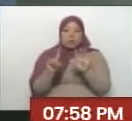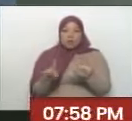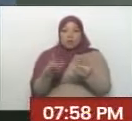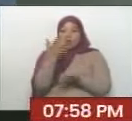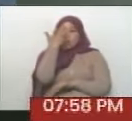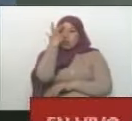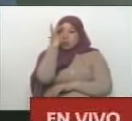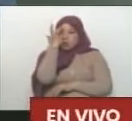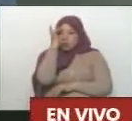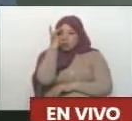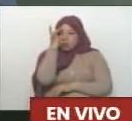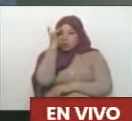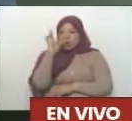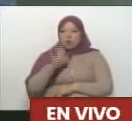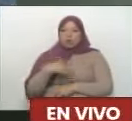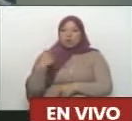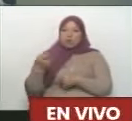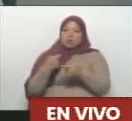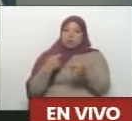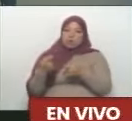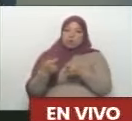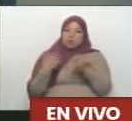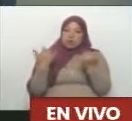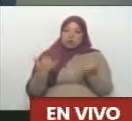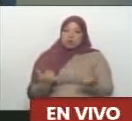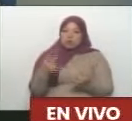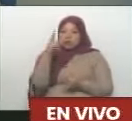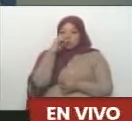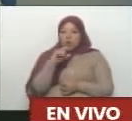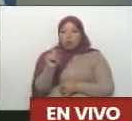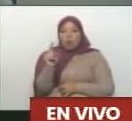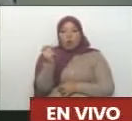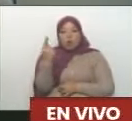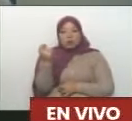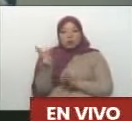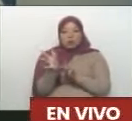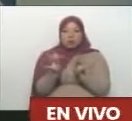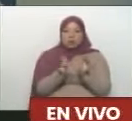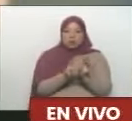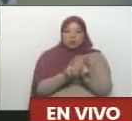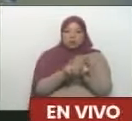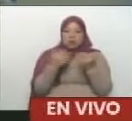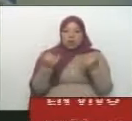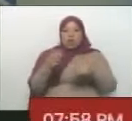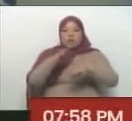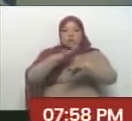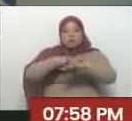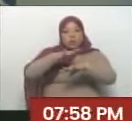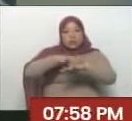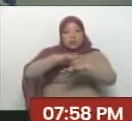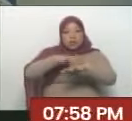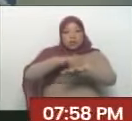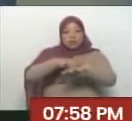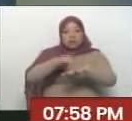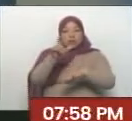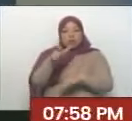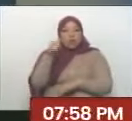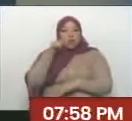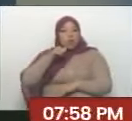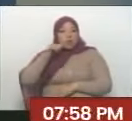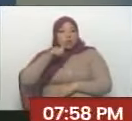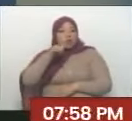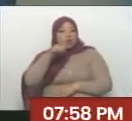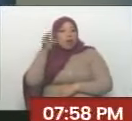febrero alertamos que podían suceder cosas como la que sucedieron el 11 de abril. Ahorita estamos alertando, y bueno, lo está haciendo Adriana también, pero nosotros